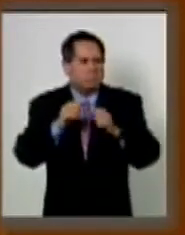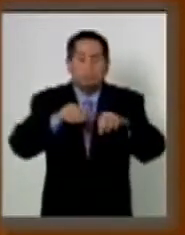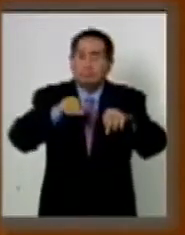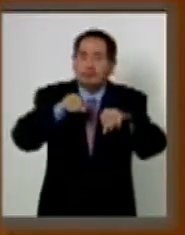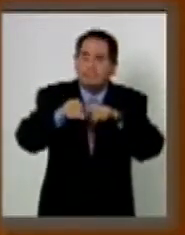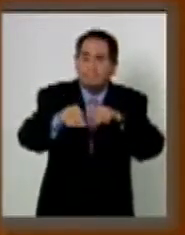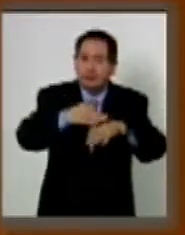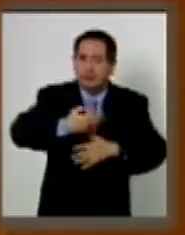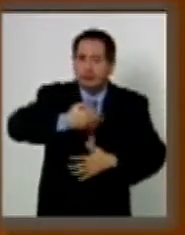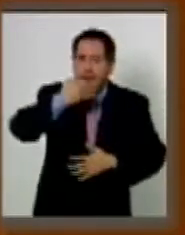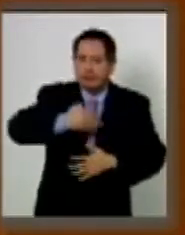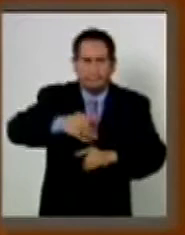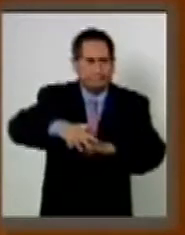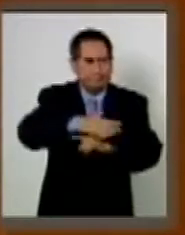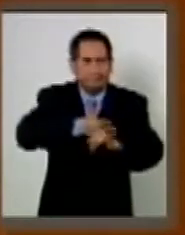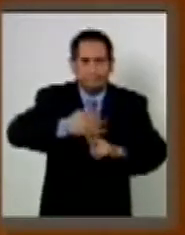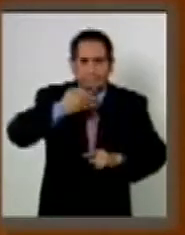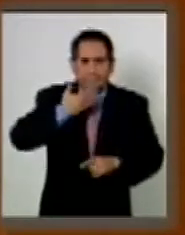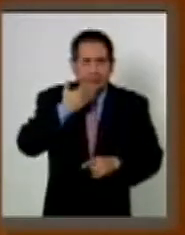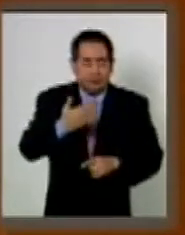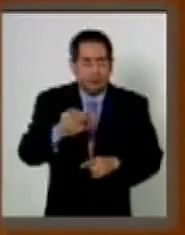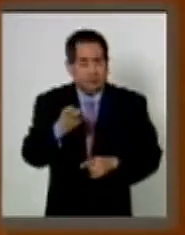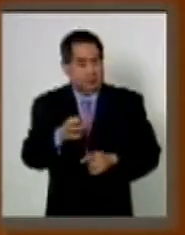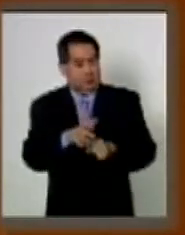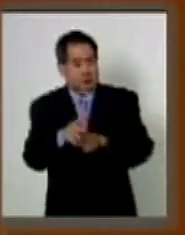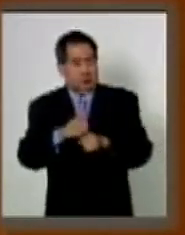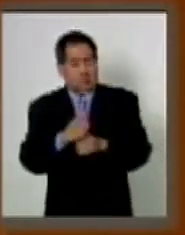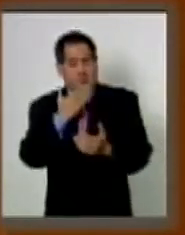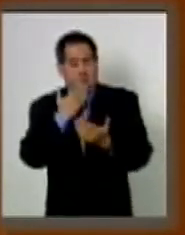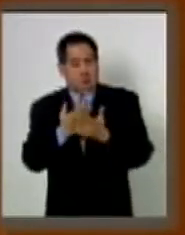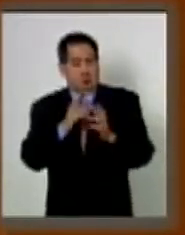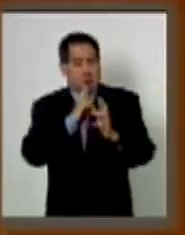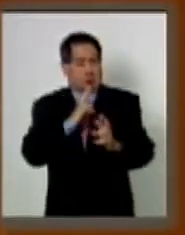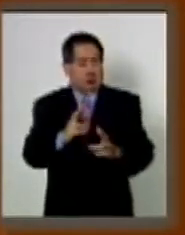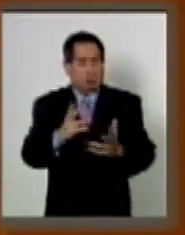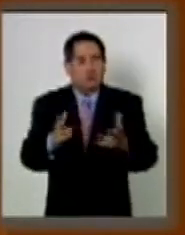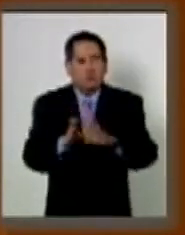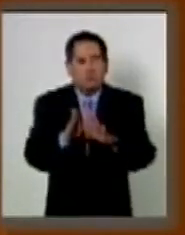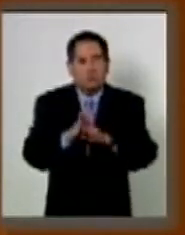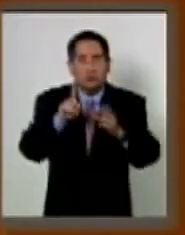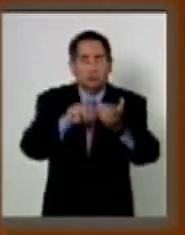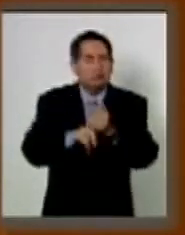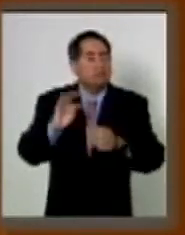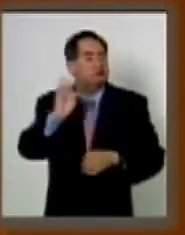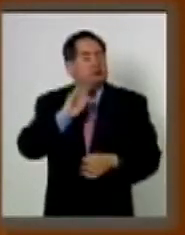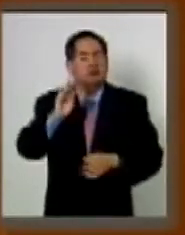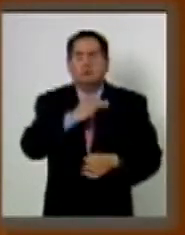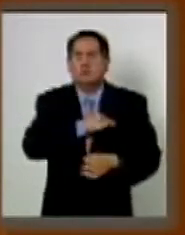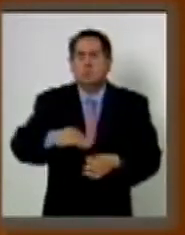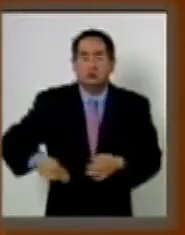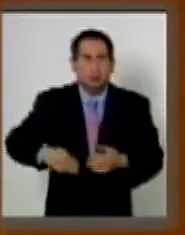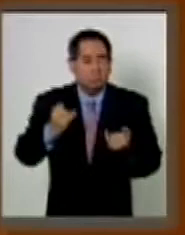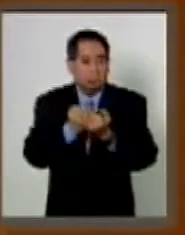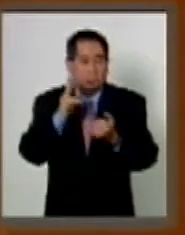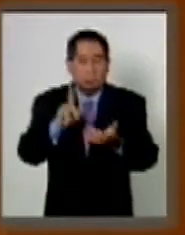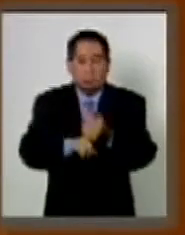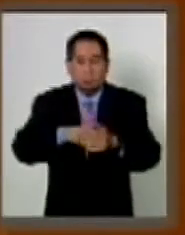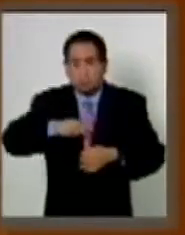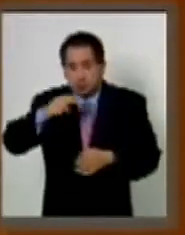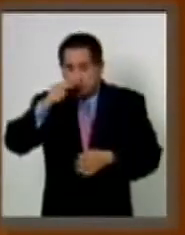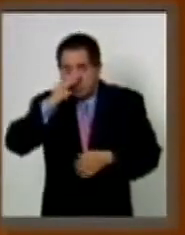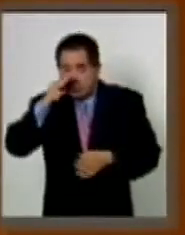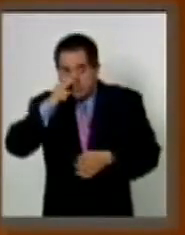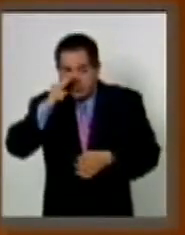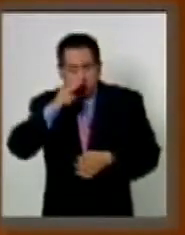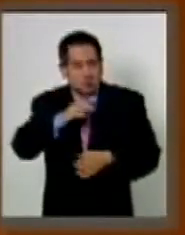laborales dignas. Y ahí están los resultados. ¿Por qué si desde un municipio como Nezahualcóyotl se puede tener